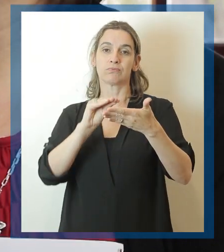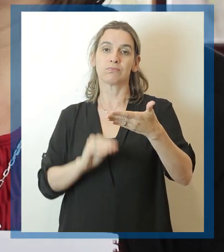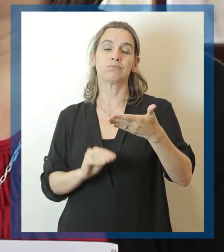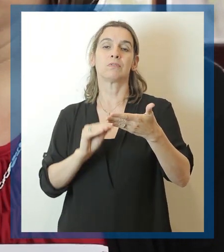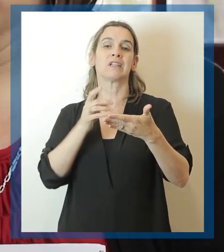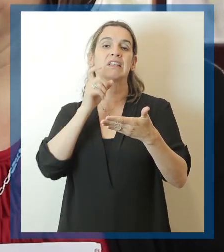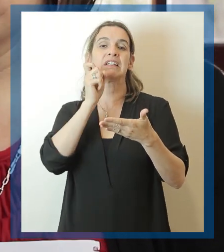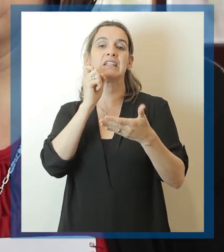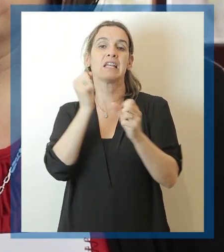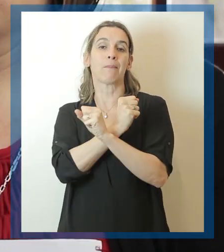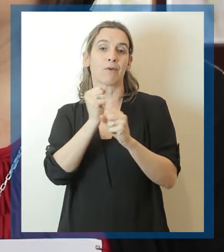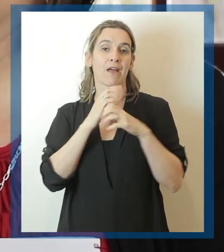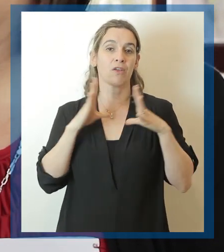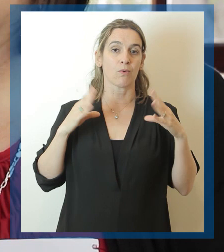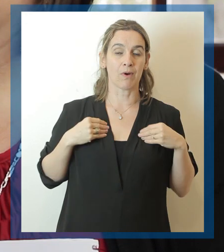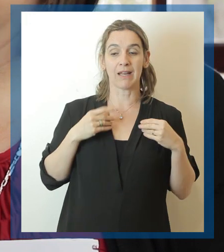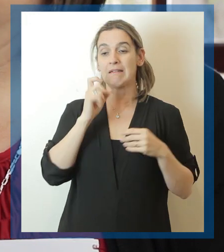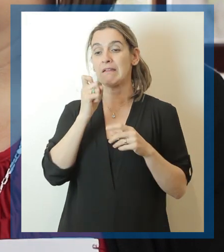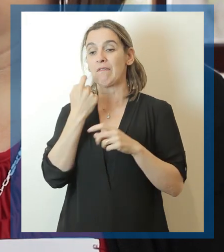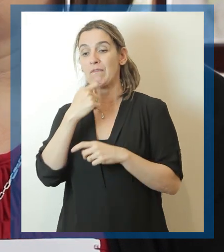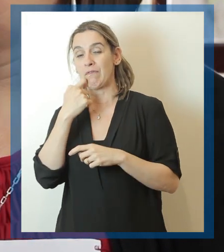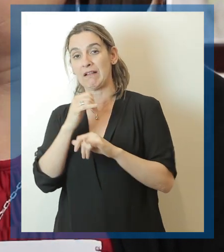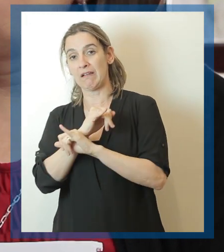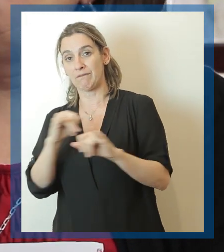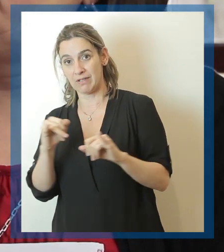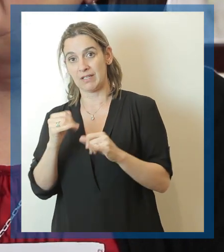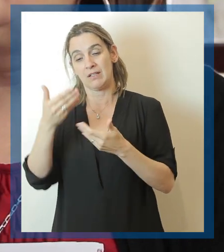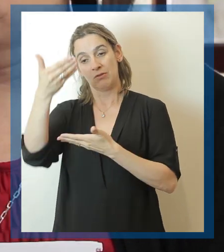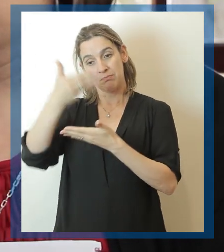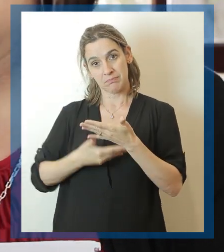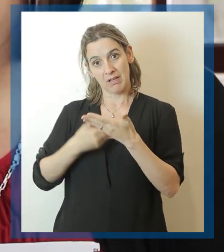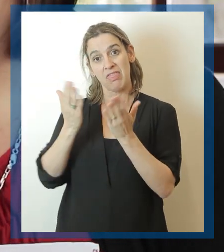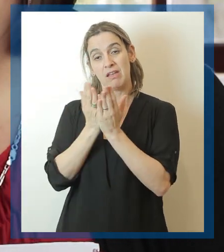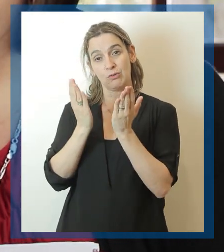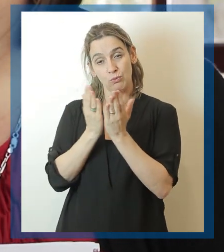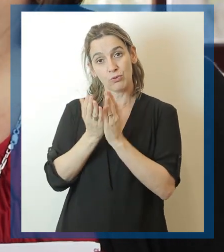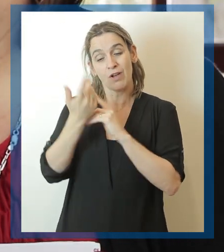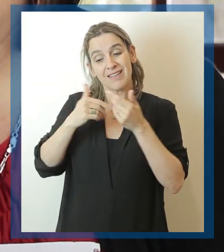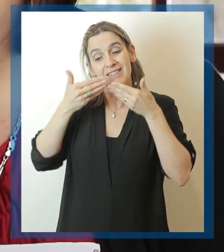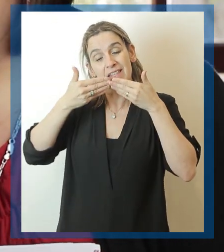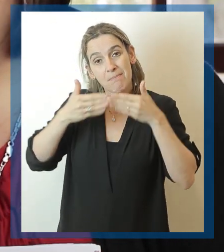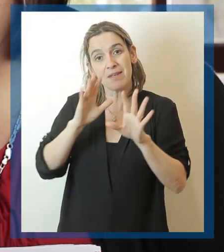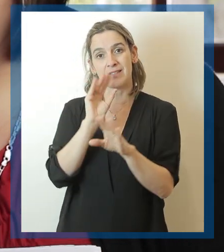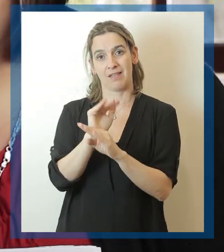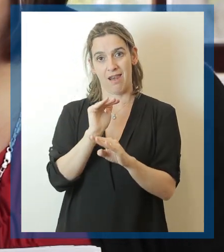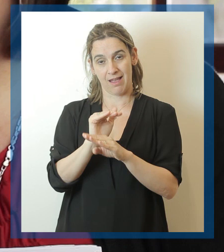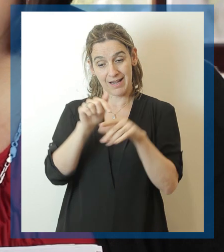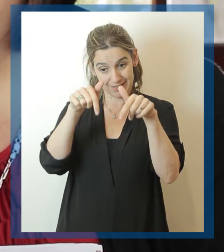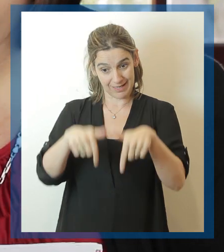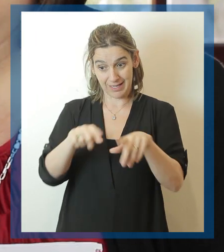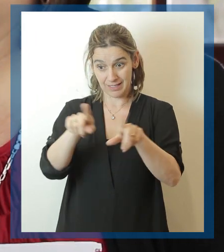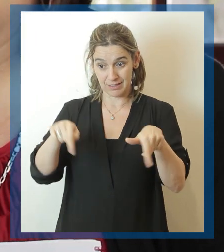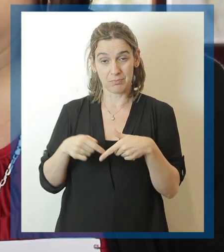trabajo, tomamos nota de quienes tienen aprobado primaria y quienes no. Se trae el certificado de